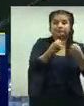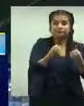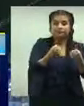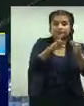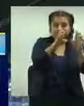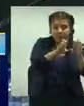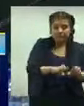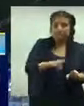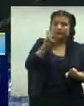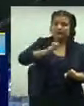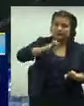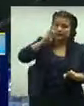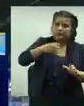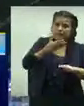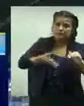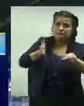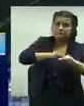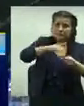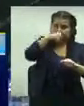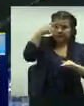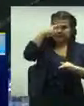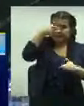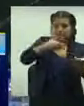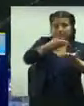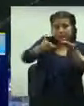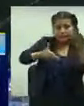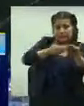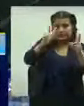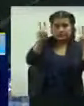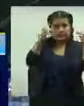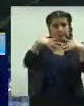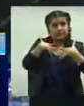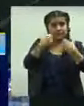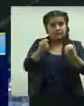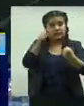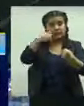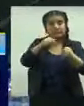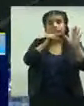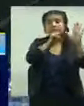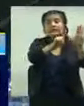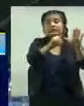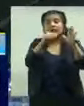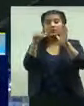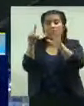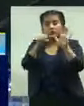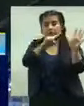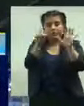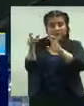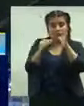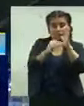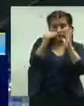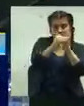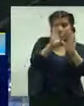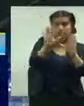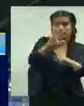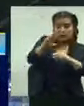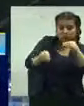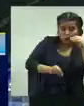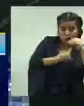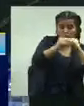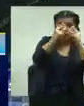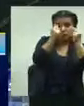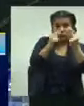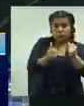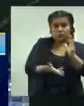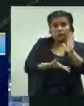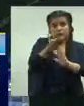nos hace falta. Entonces, estos 600 millones que están incluidos en esta ampliación presupuestaria están